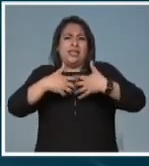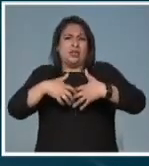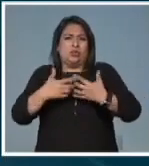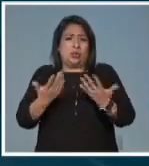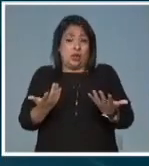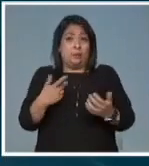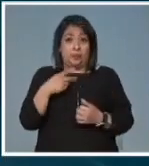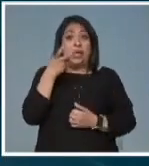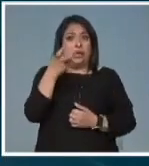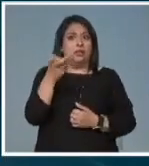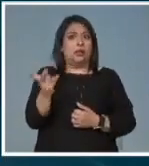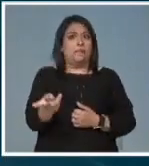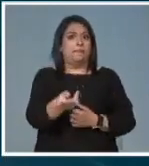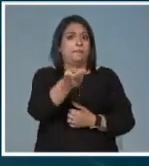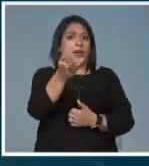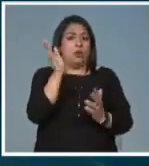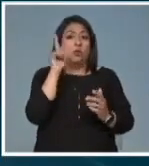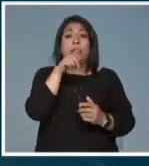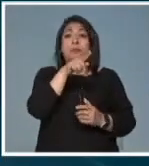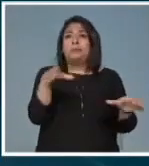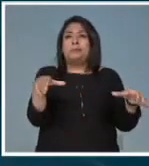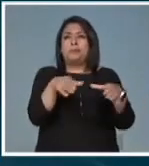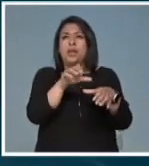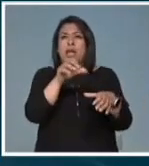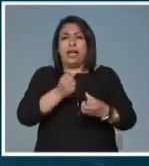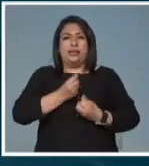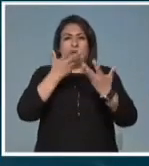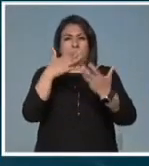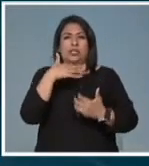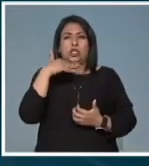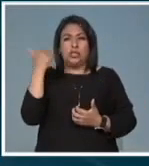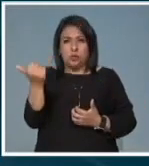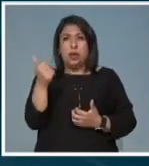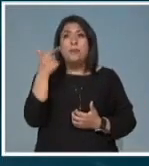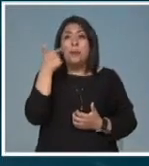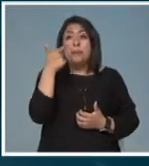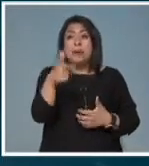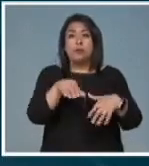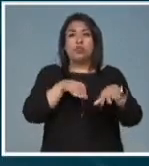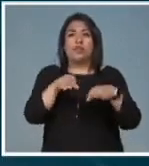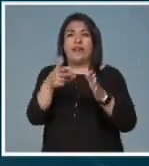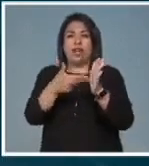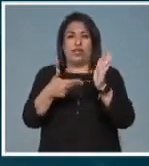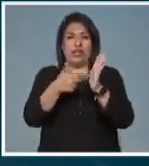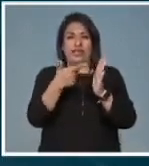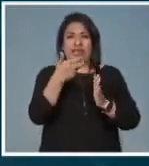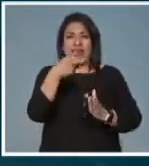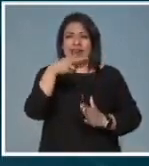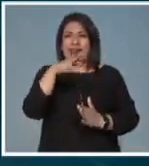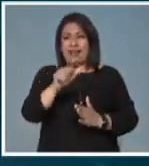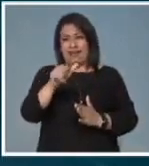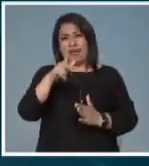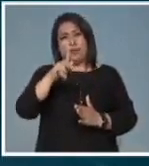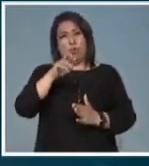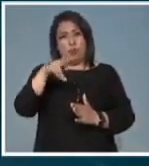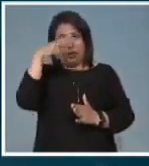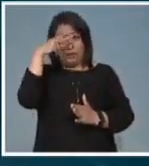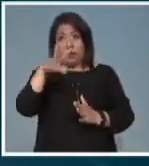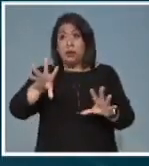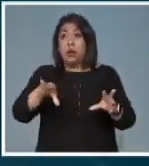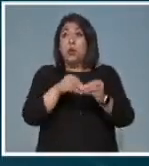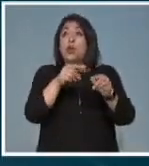of the exhibition. Tras recorrer la sección dedicada al expresionismo alemán, encontramos el trabajo del Taller de Gráfica Popular Mexicano, que